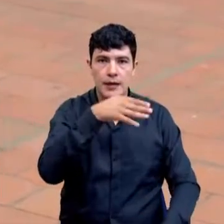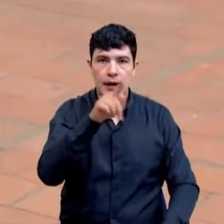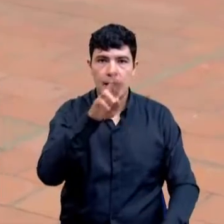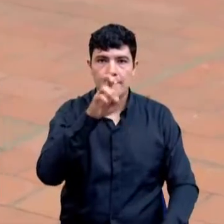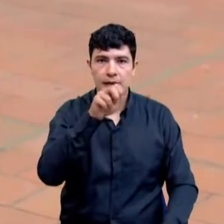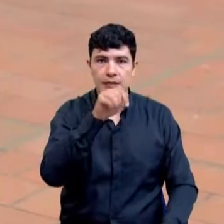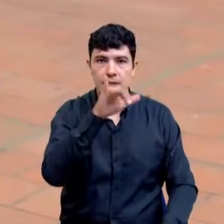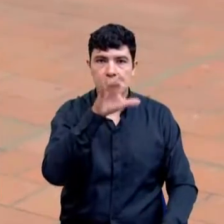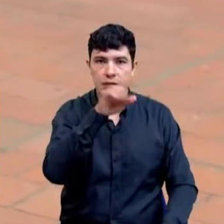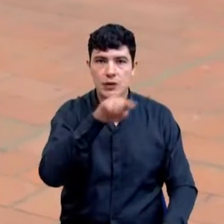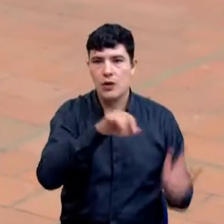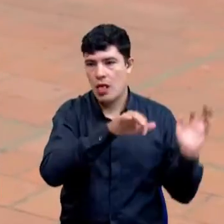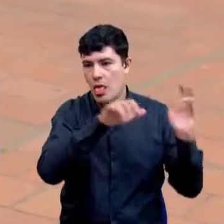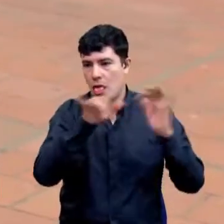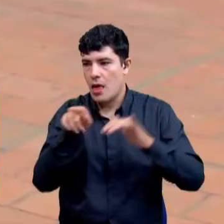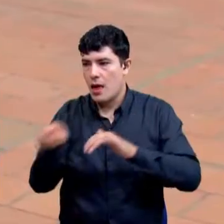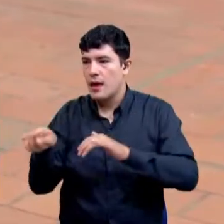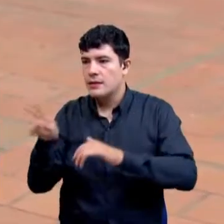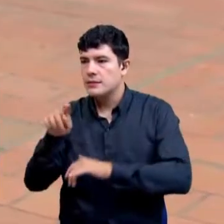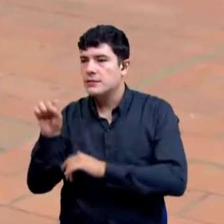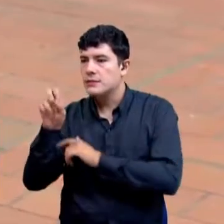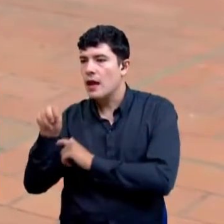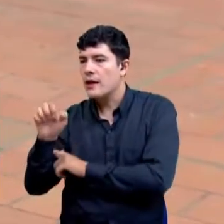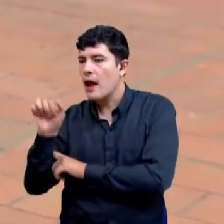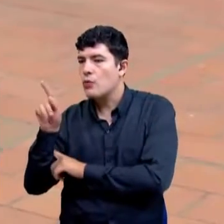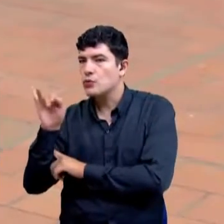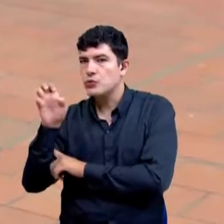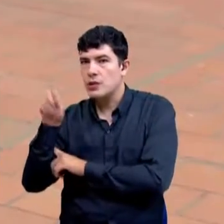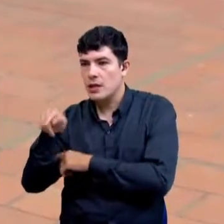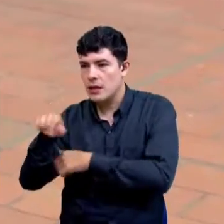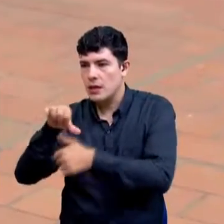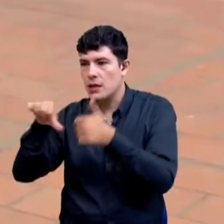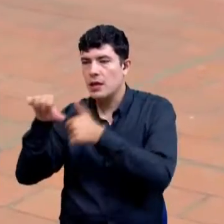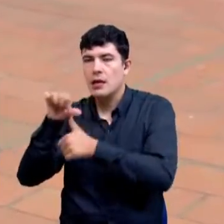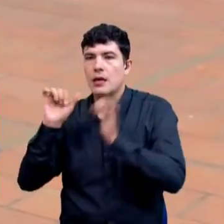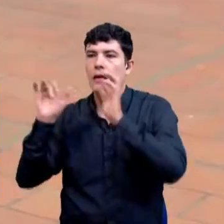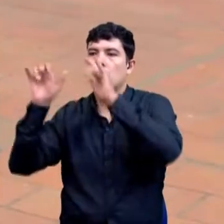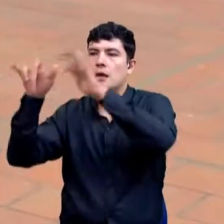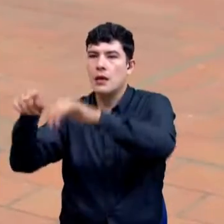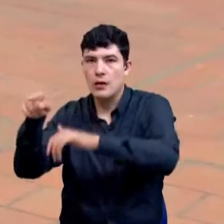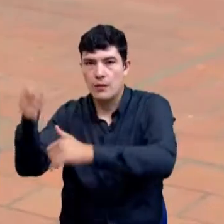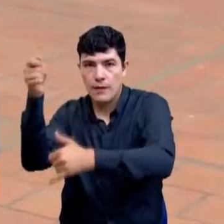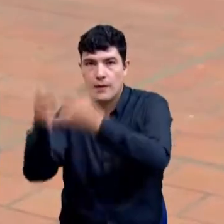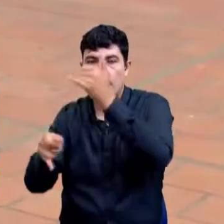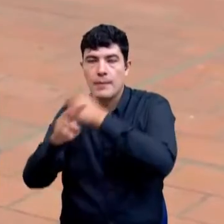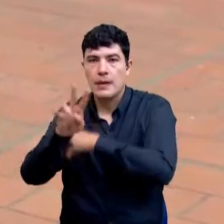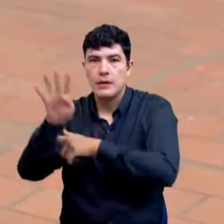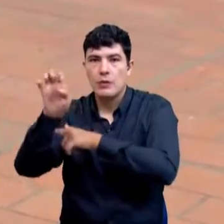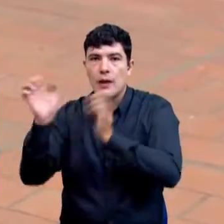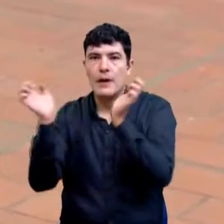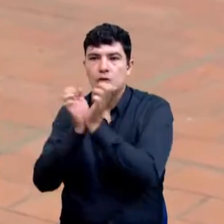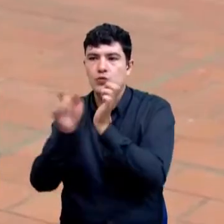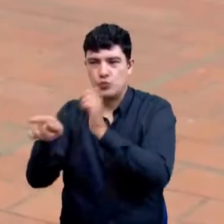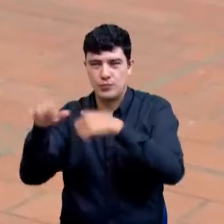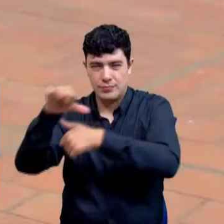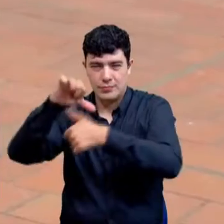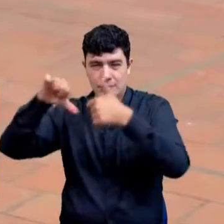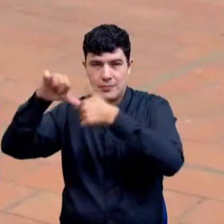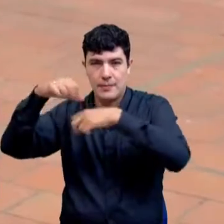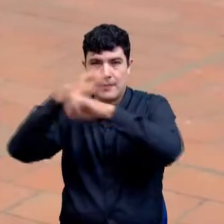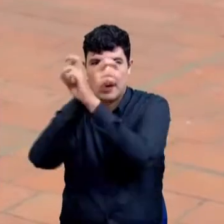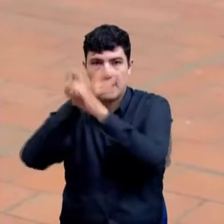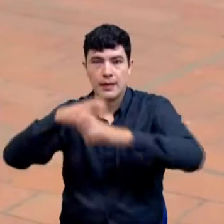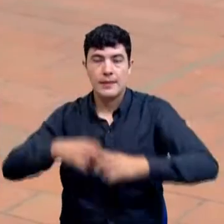de San Agustín y finalizaron justamente donde nos encontramos, en la Plaza Parque 29 de Mayo. Aproximadamente más de